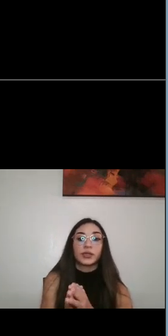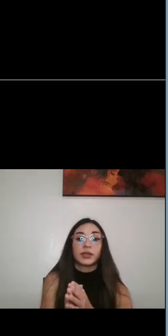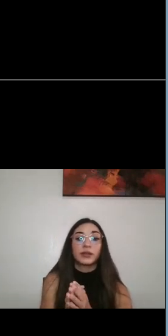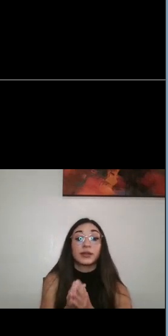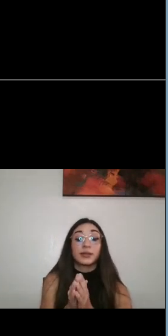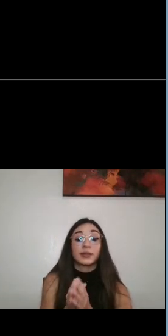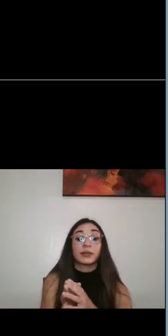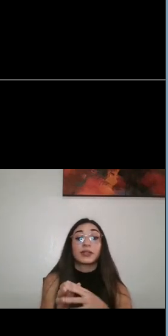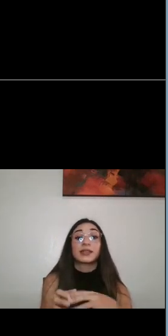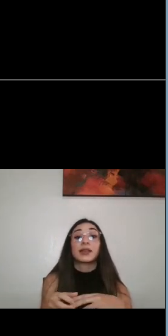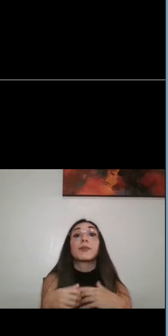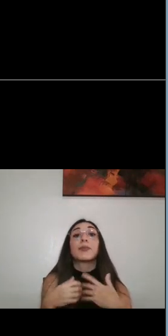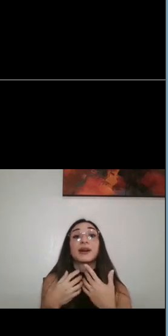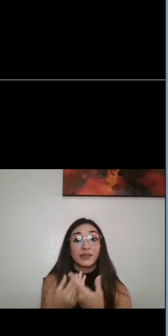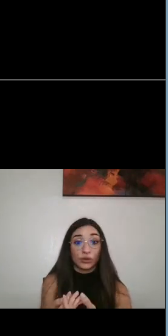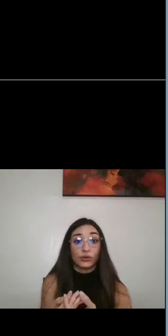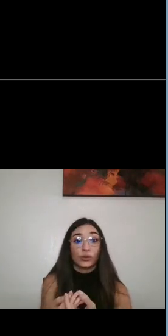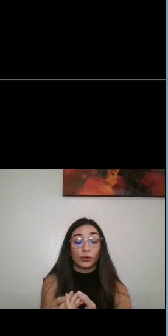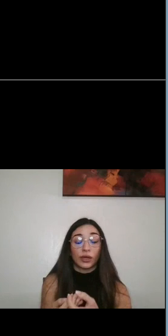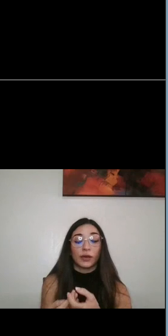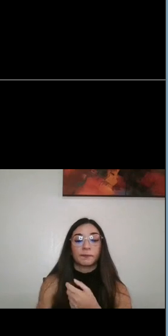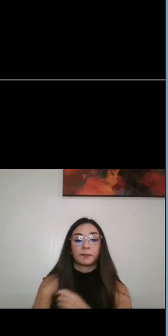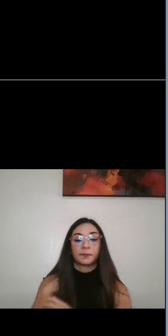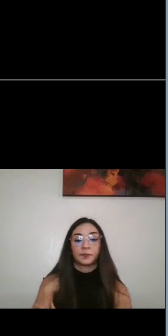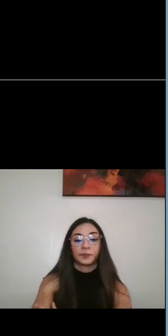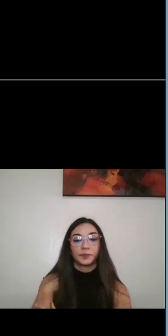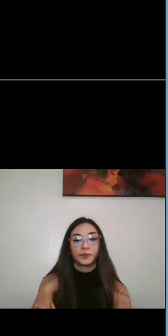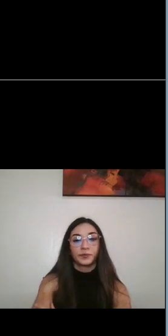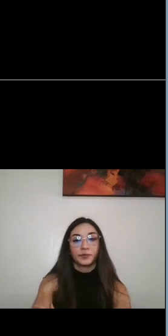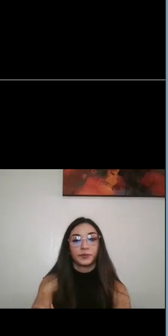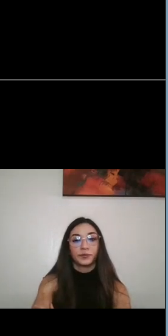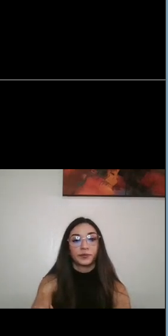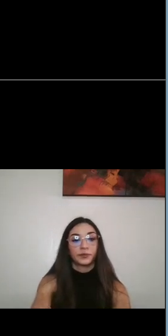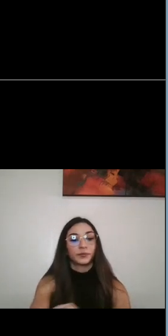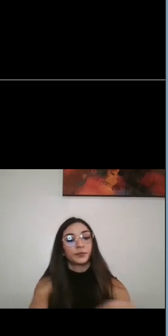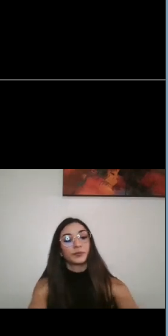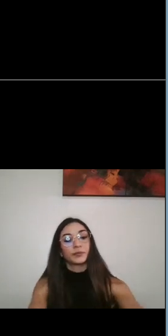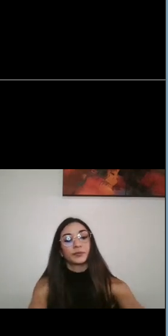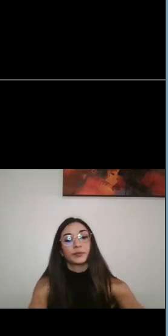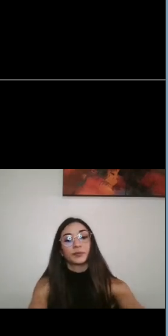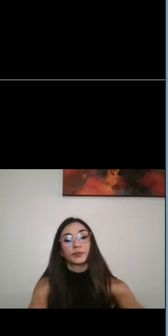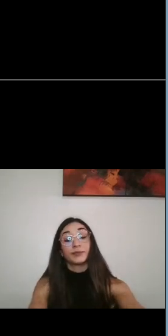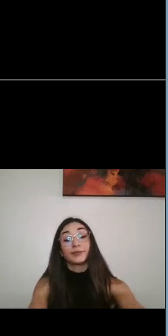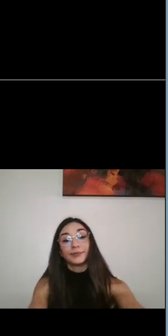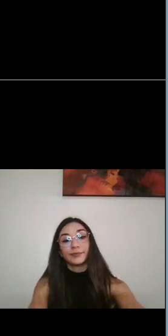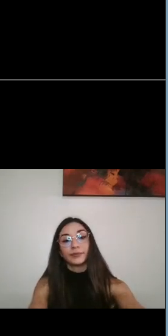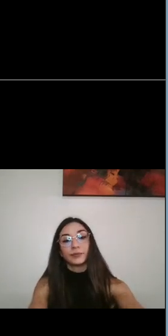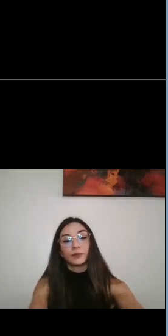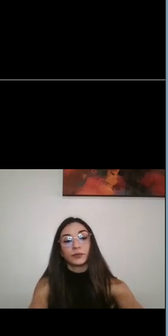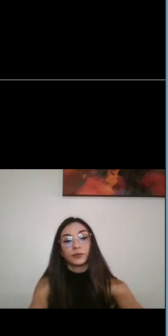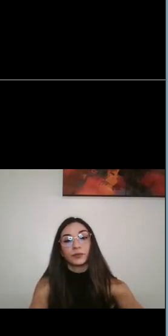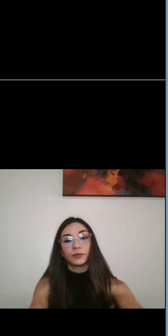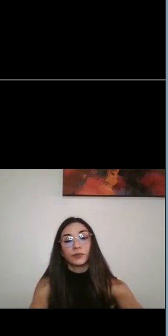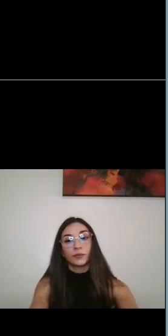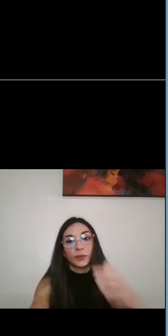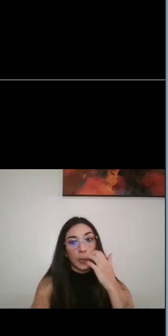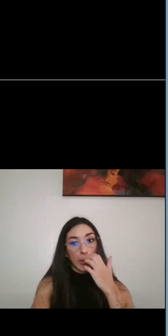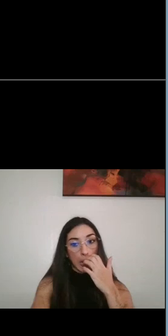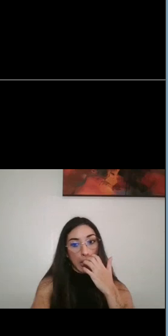es suficiente, necesitamos hacer más evaluación audiológica. Importante aquí, Astrid, no es normal que un niño